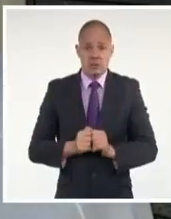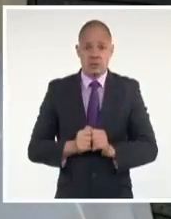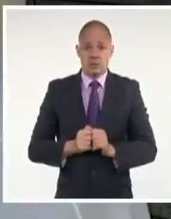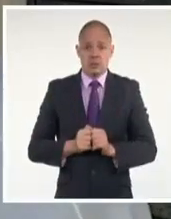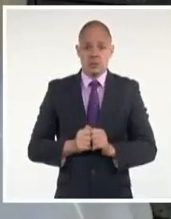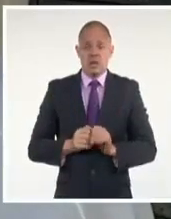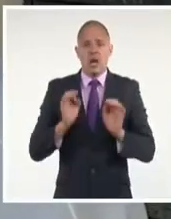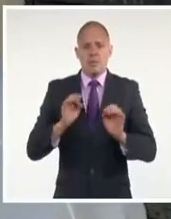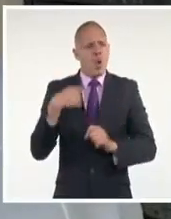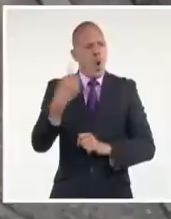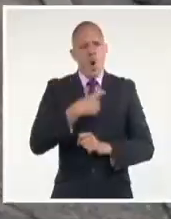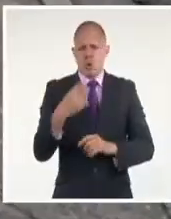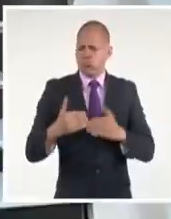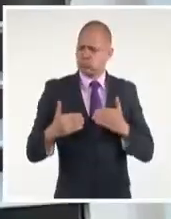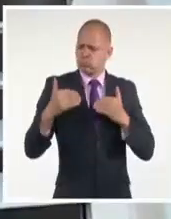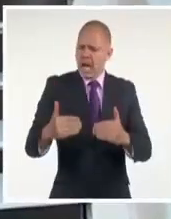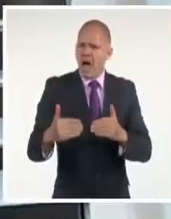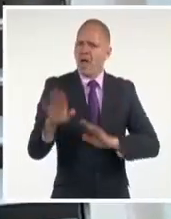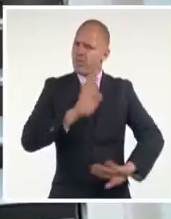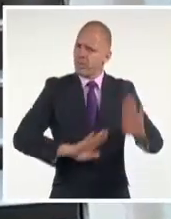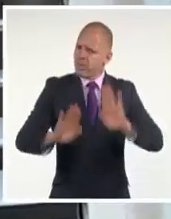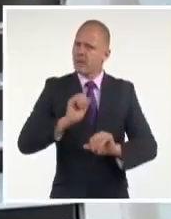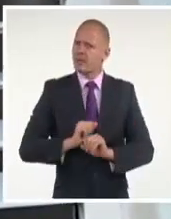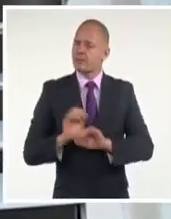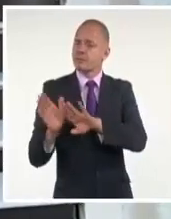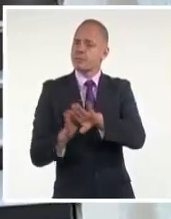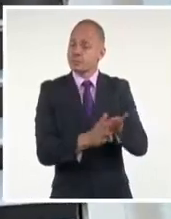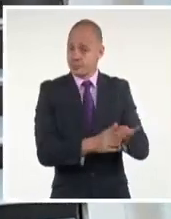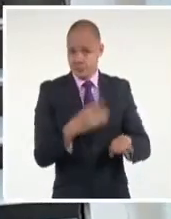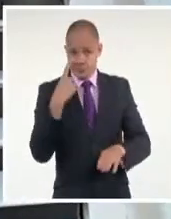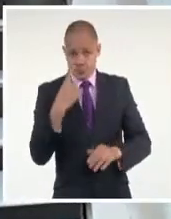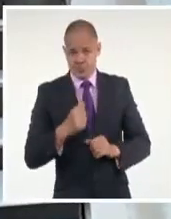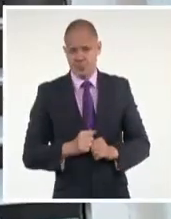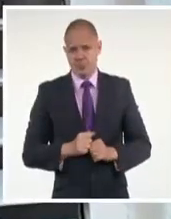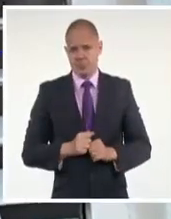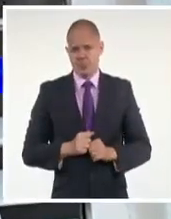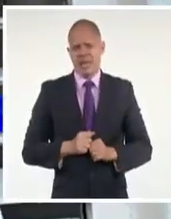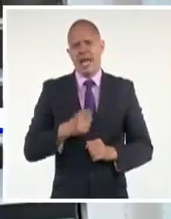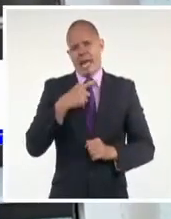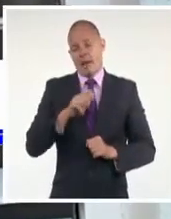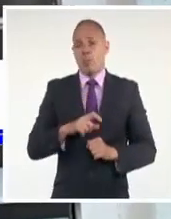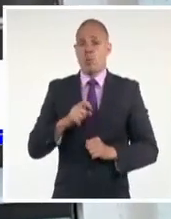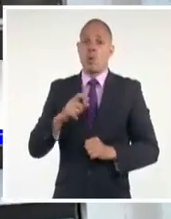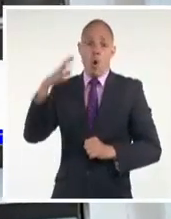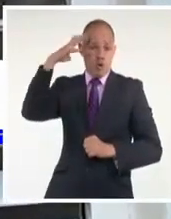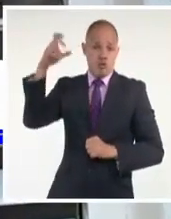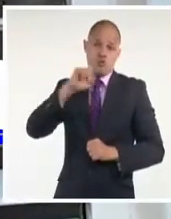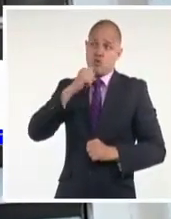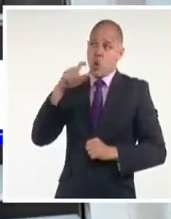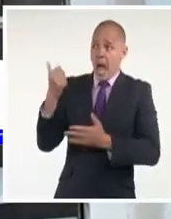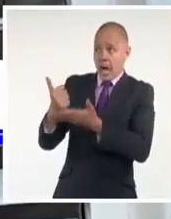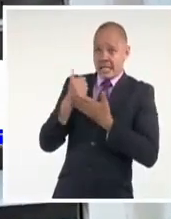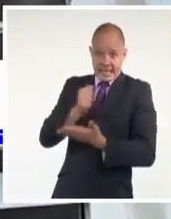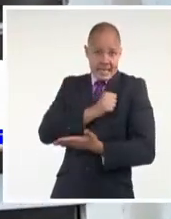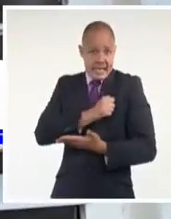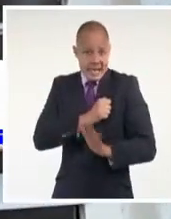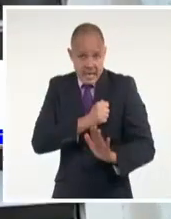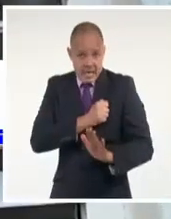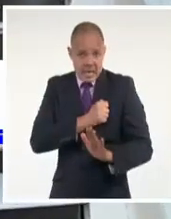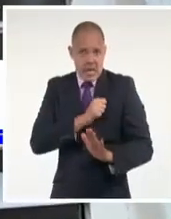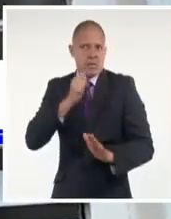en la primera línea de combate. La verdadera ayuda monetaria que no podemos hacer en estos momentos es levantar el bloqueo, que dejen que lleven los medicamentos